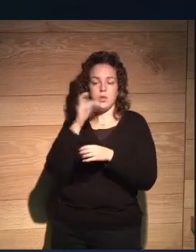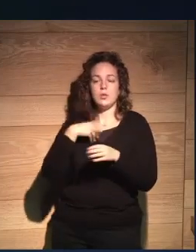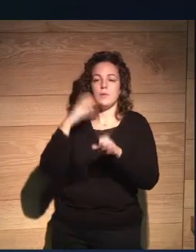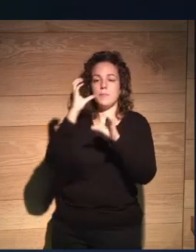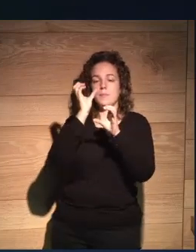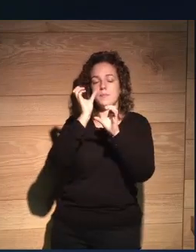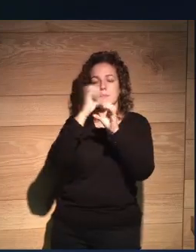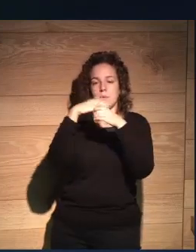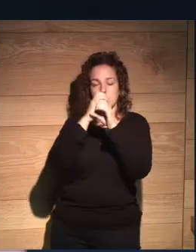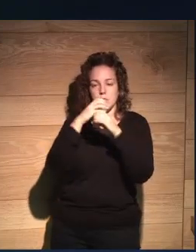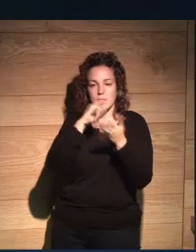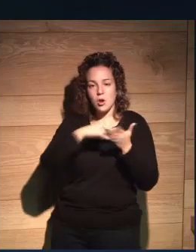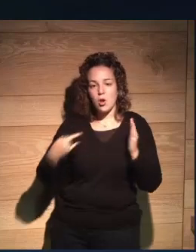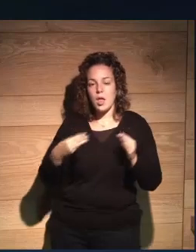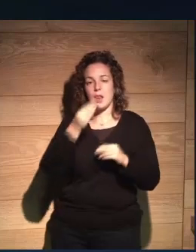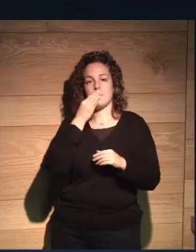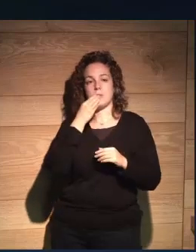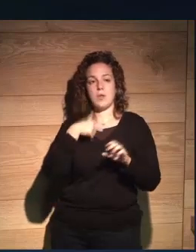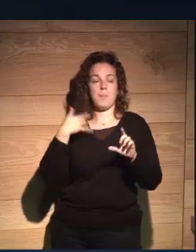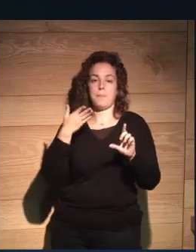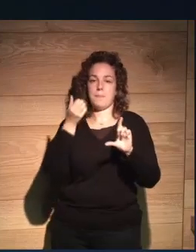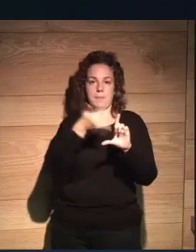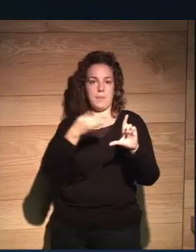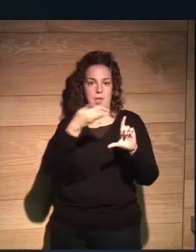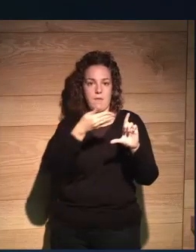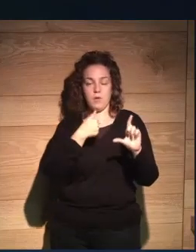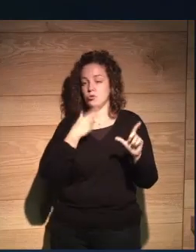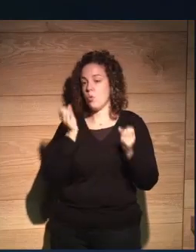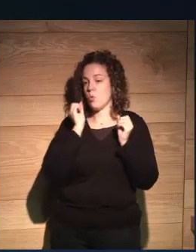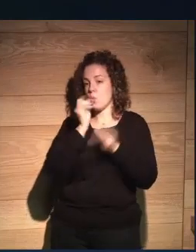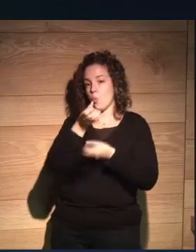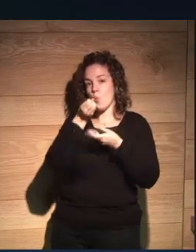biotecnología alimentaria, o cuento en mi blog, o cuento exactamente lo mismo. Ahora bien,